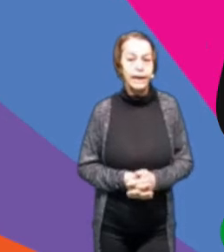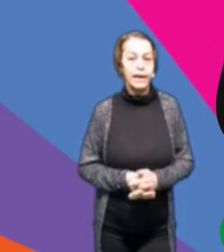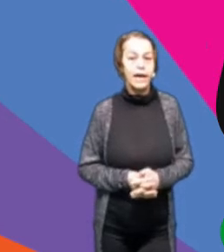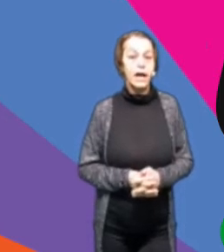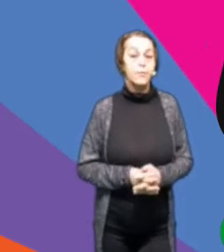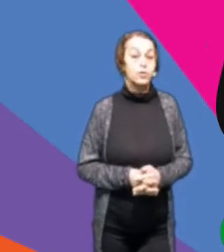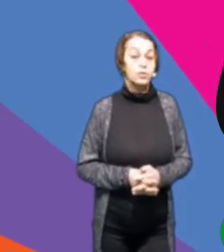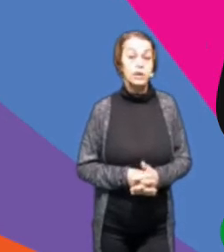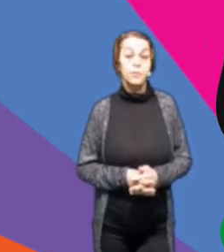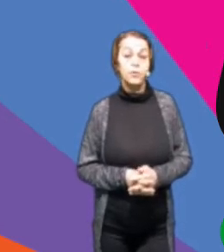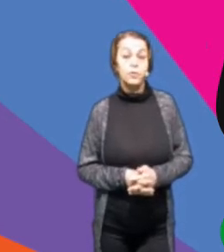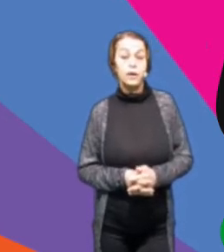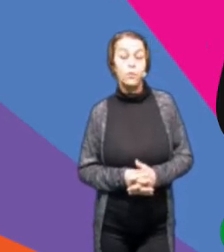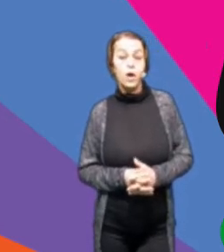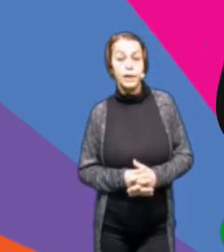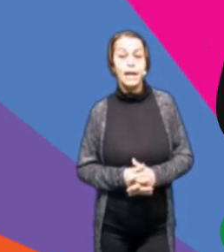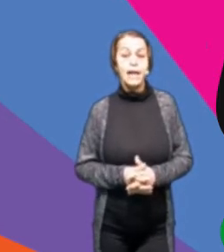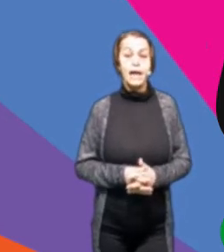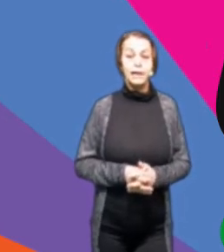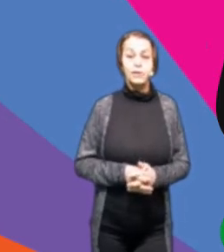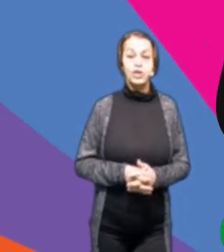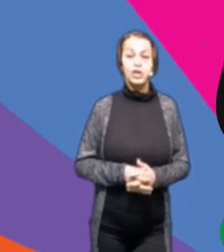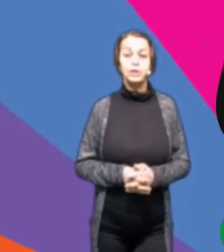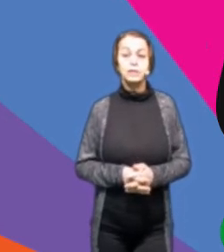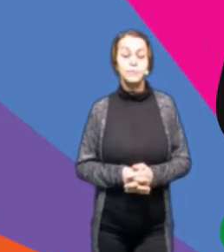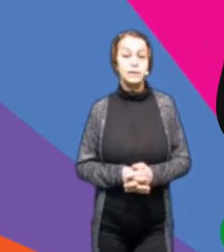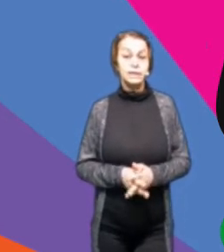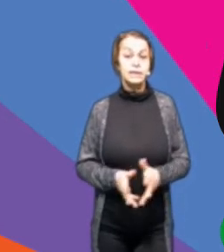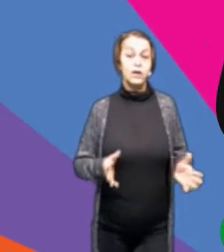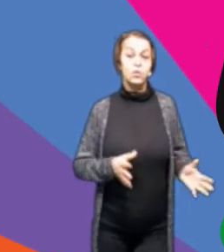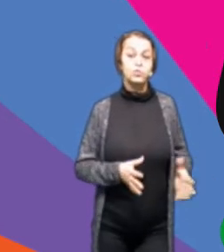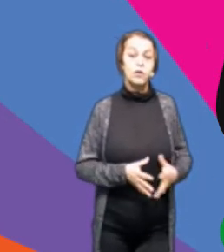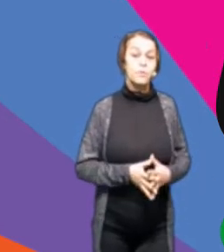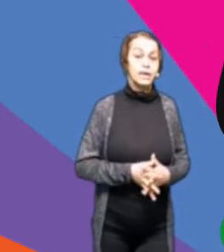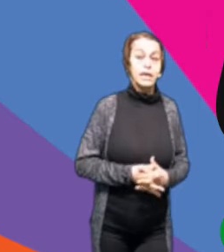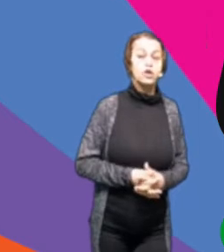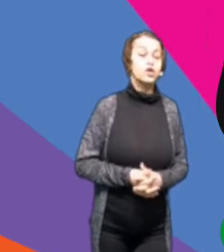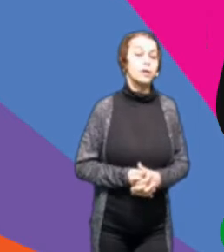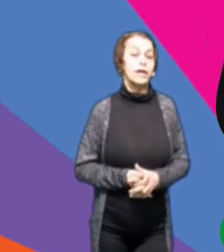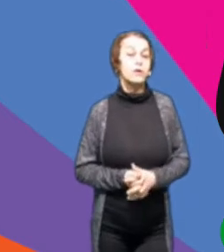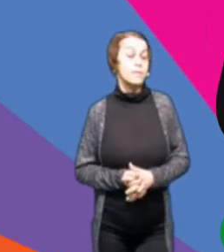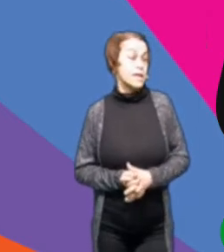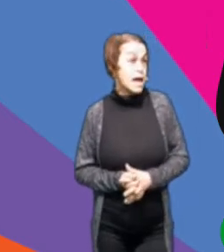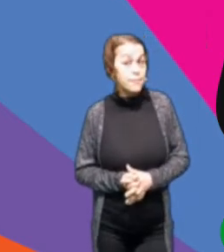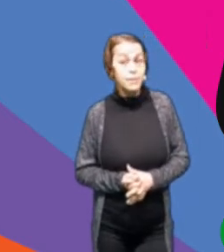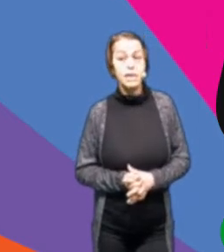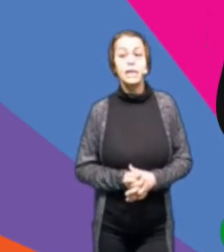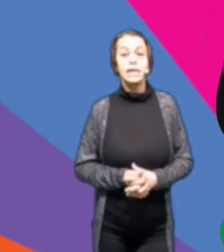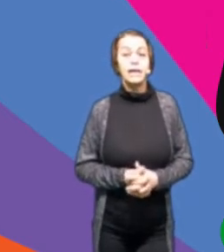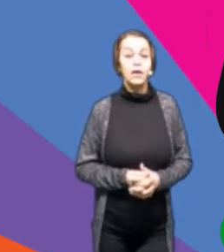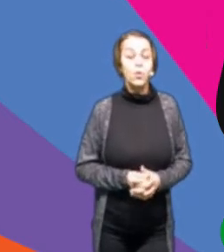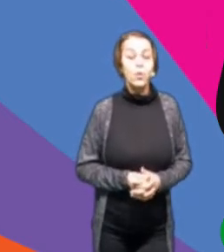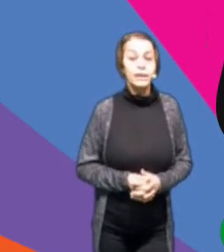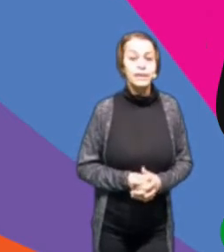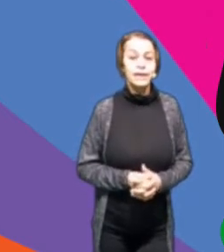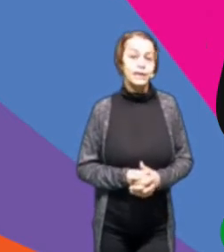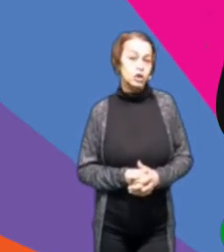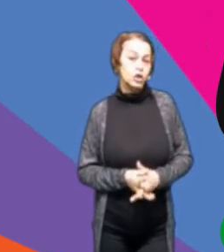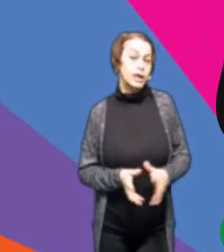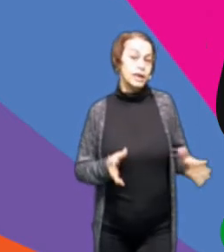década. Producido por Big One, la canción se presenta junto a un video rodado en Miami que cuenta